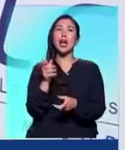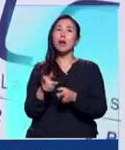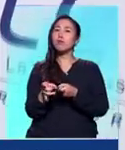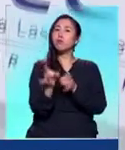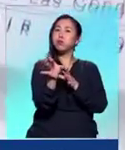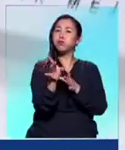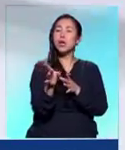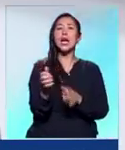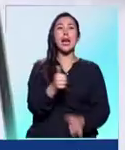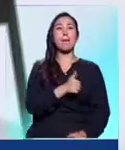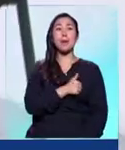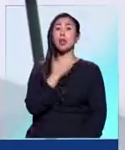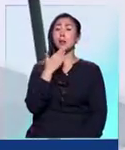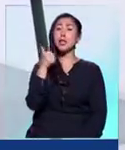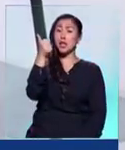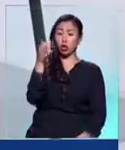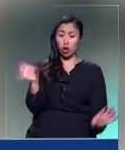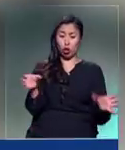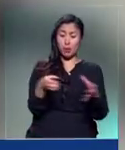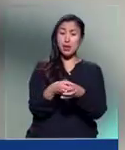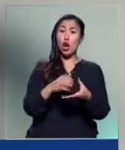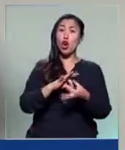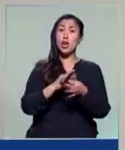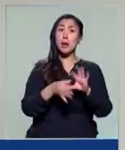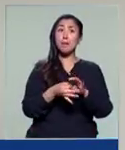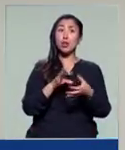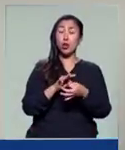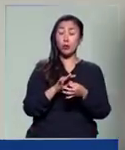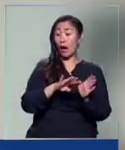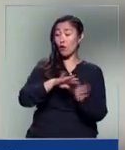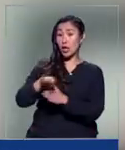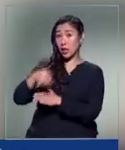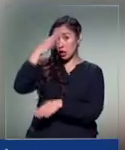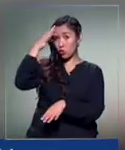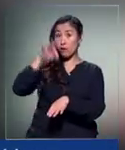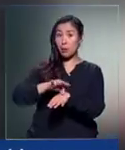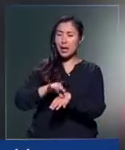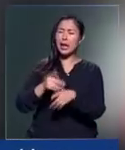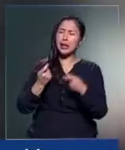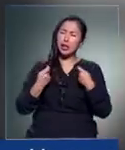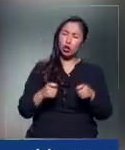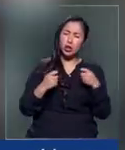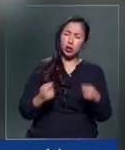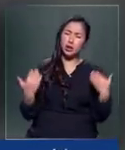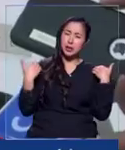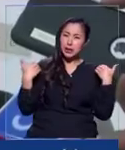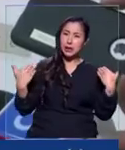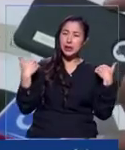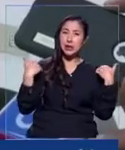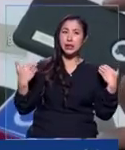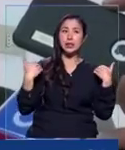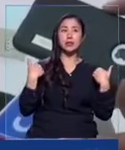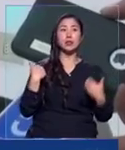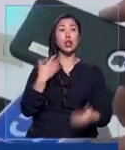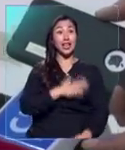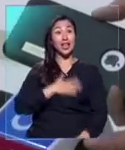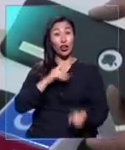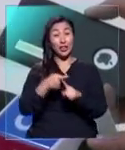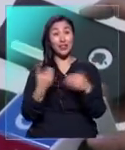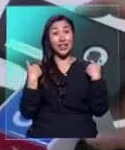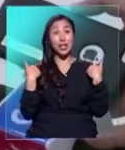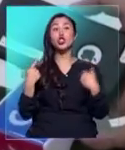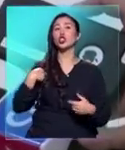y director por algún tiempo en el Comité Olímpico. Al margen de su enfermedad, dice, intentó seguir entrenando. ¿Con ganas de volver a entrenar? No,